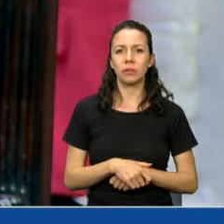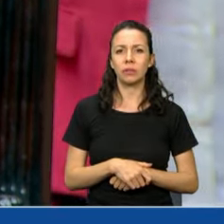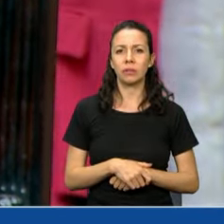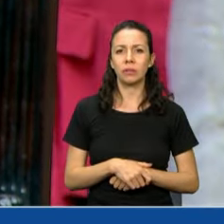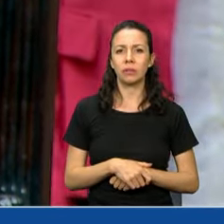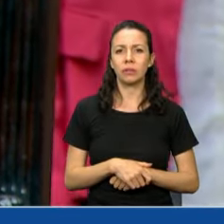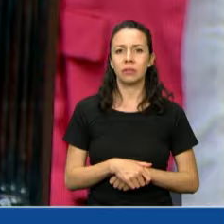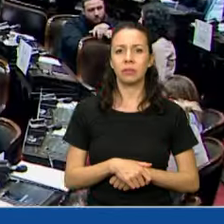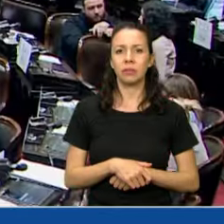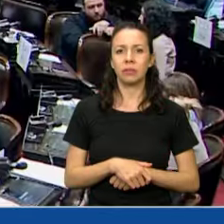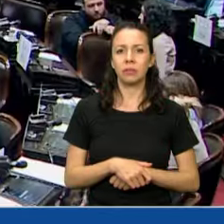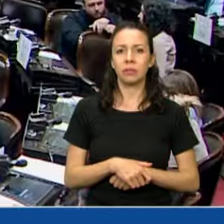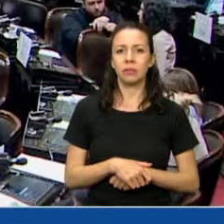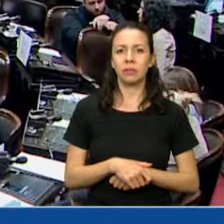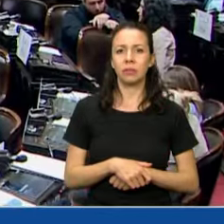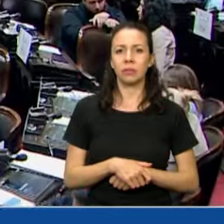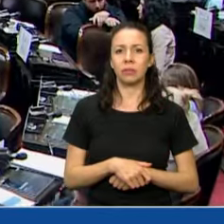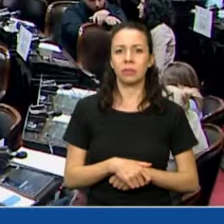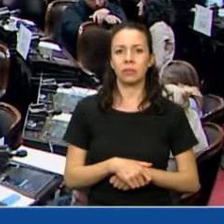diputado diputado